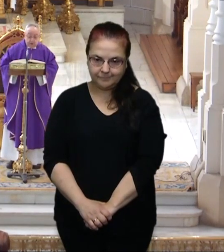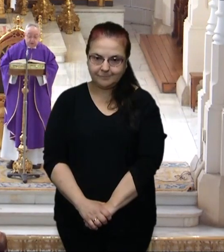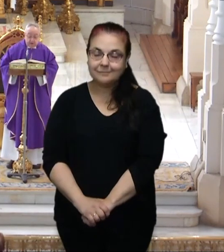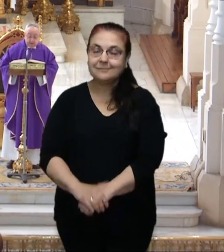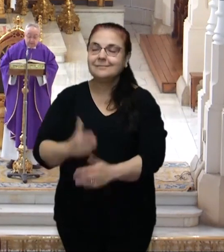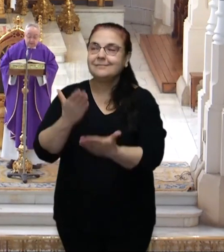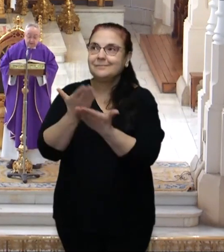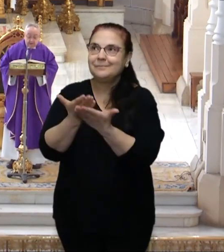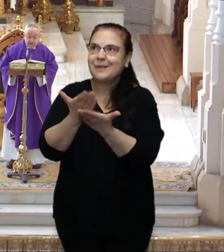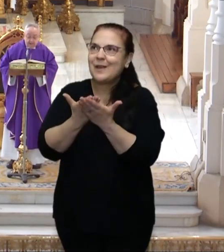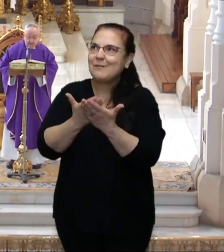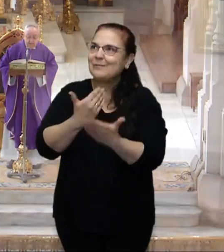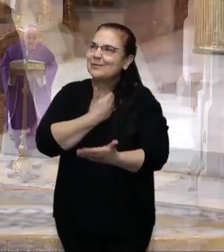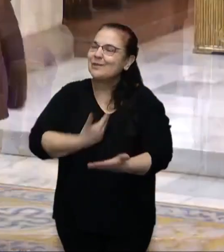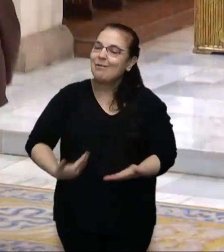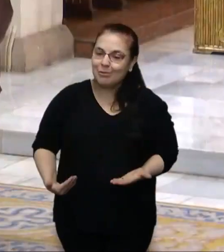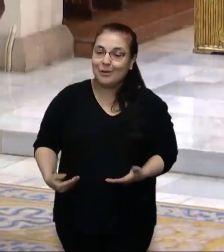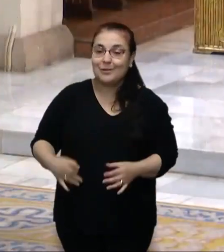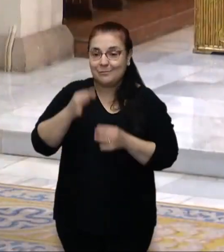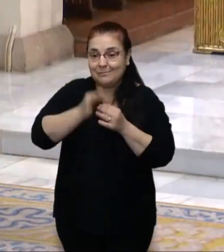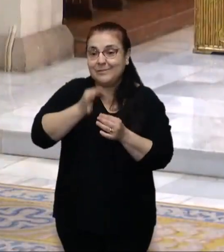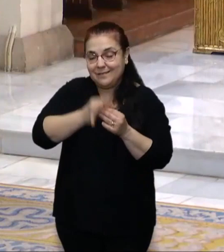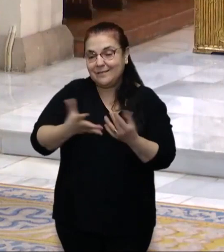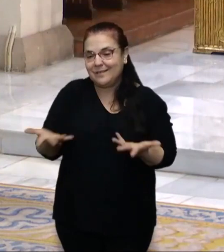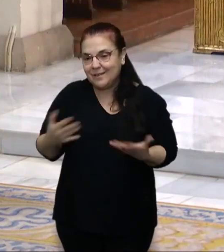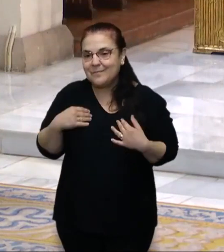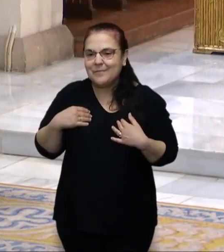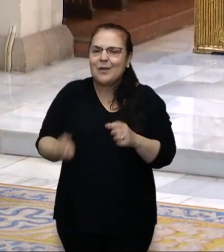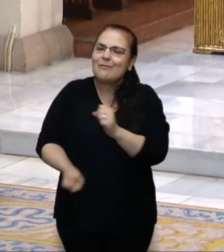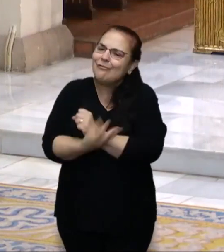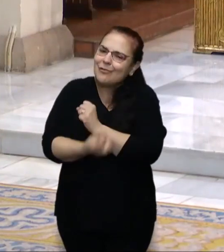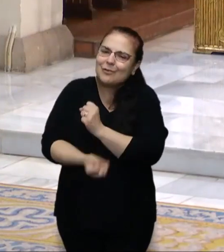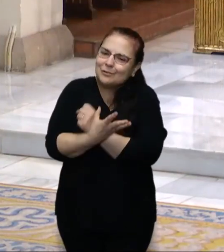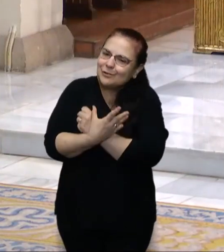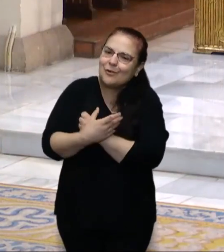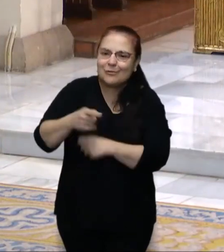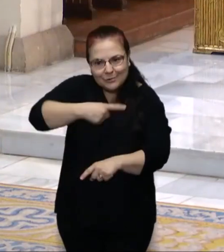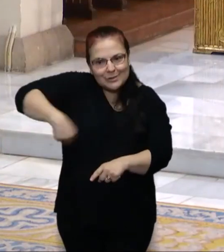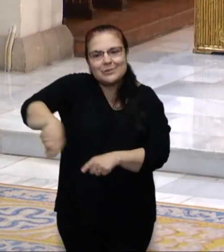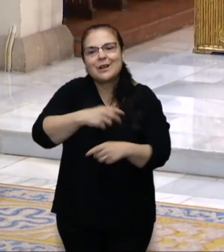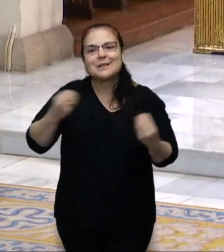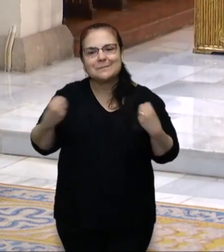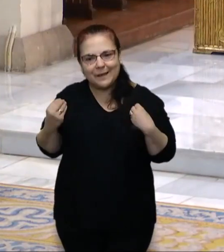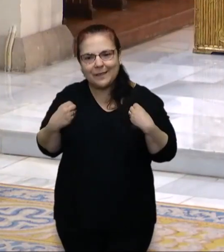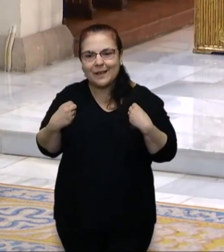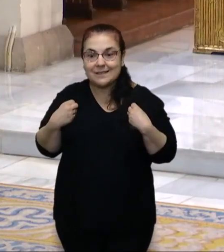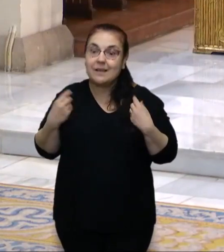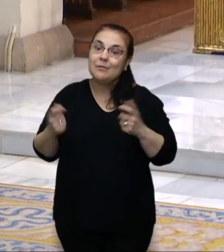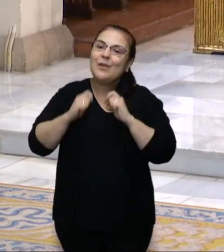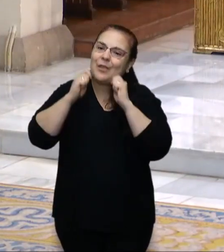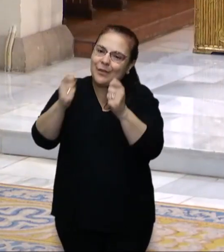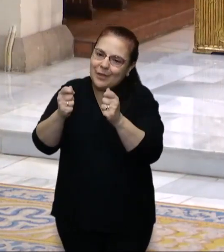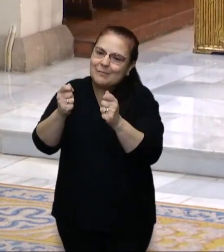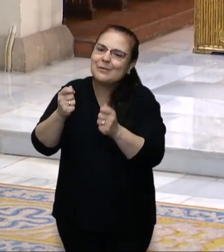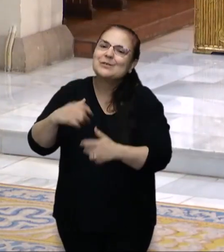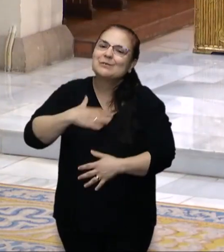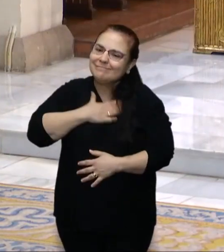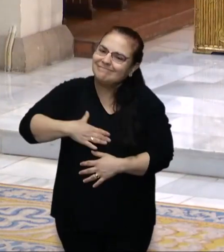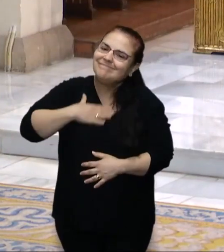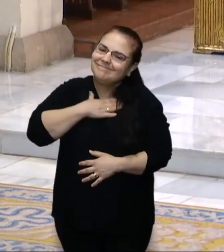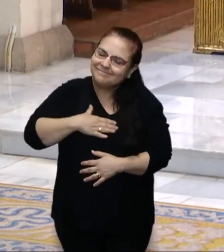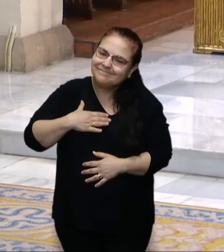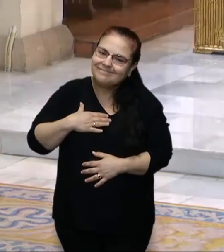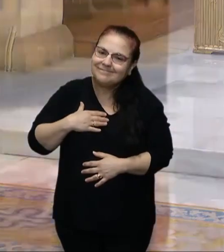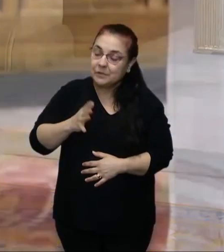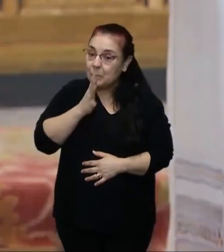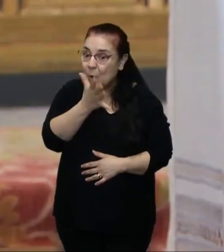Imploremos al dueño de la viña que nos ayude a producir más fruto en nuestras vidas y que se lo entreguemos gustosos.